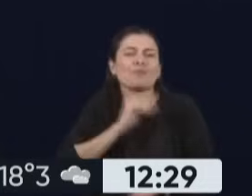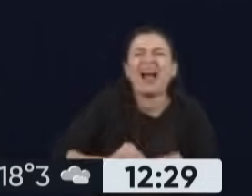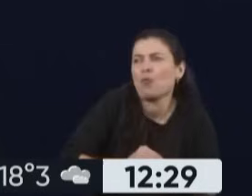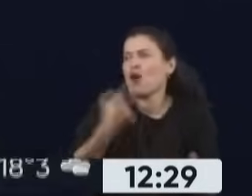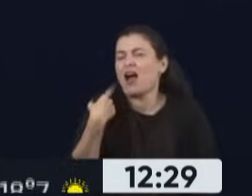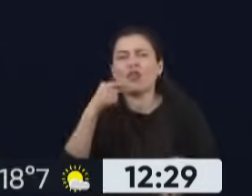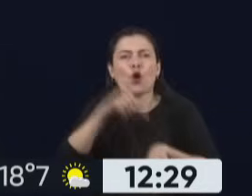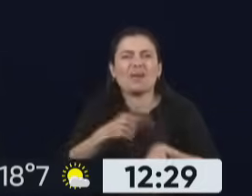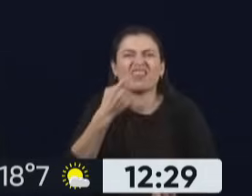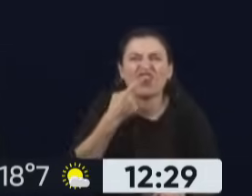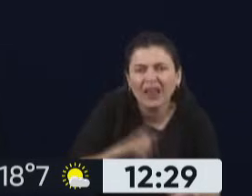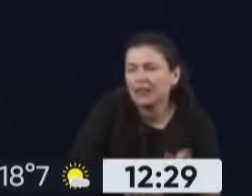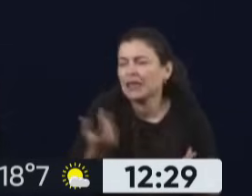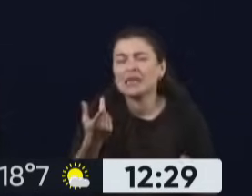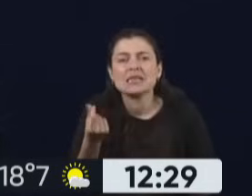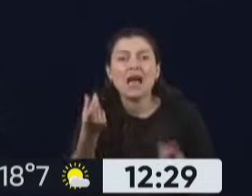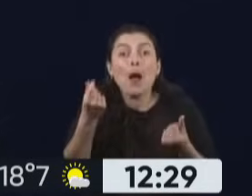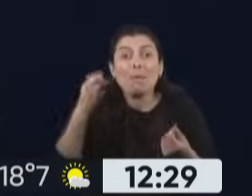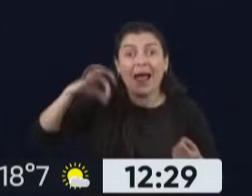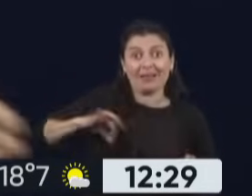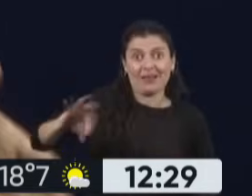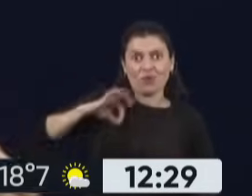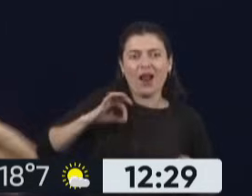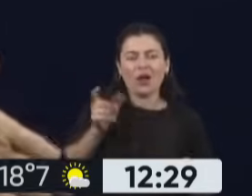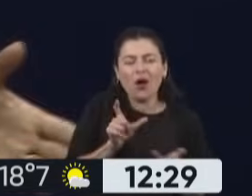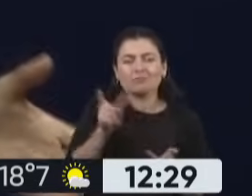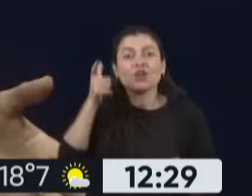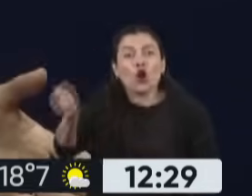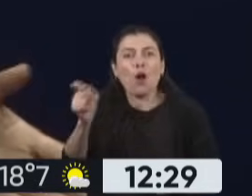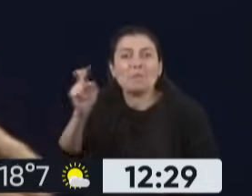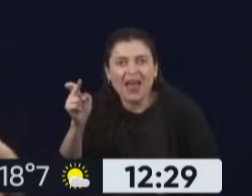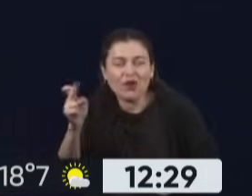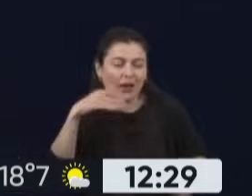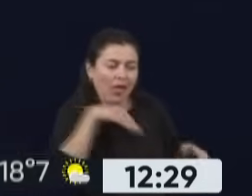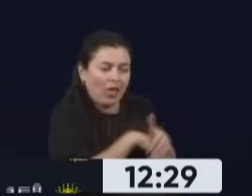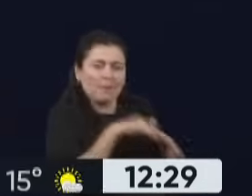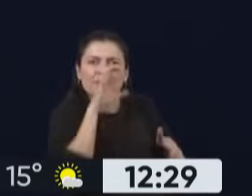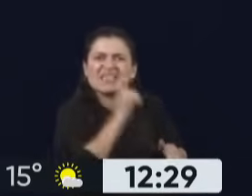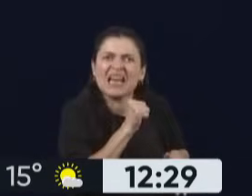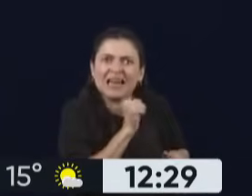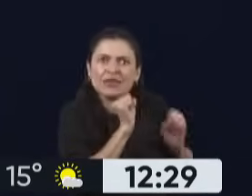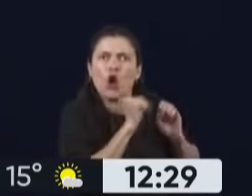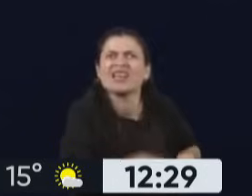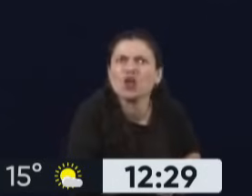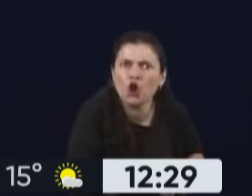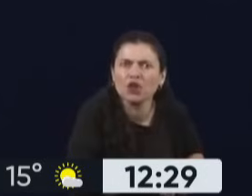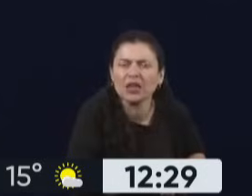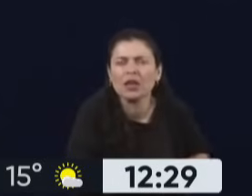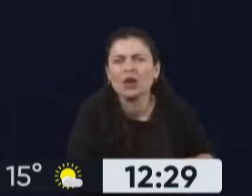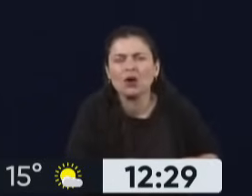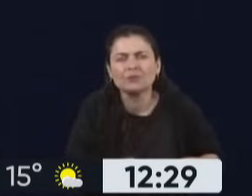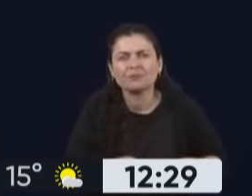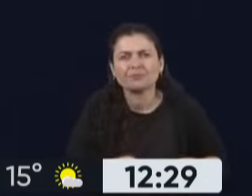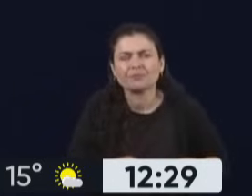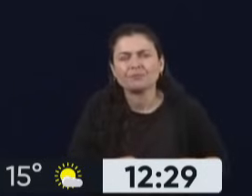etcétera, que para resguardar sus ahorros tuvo que comprar dólares por fuera de los $200